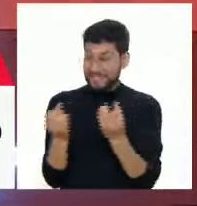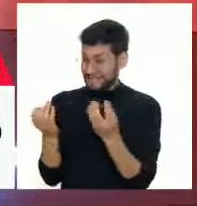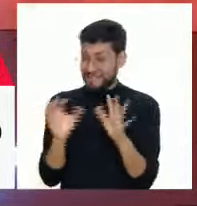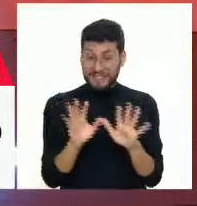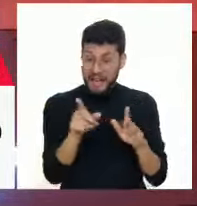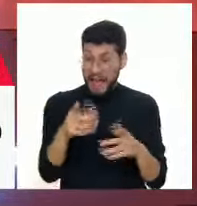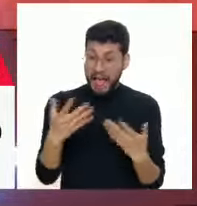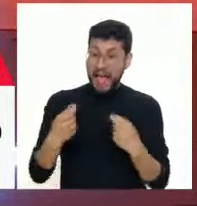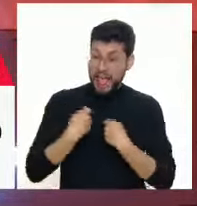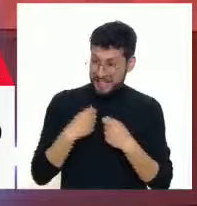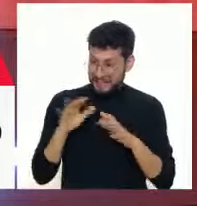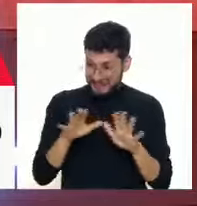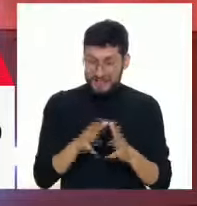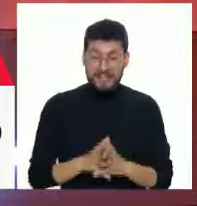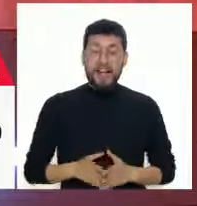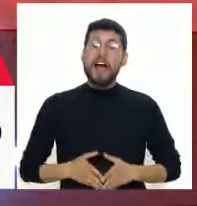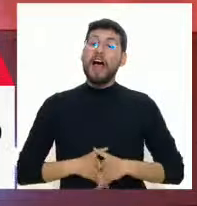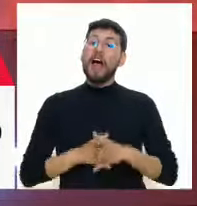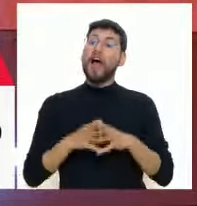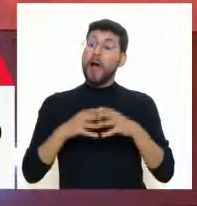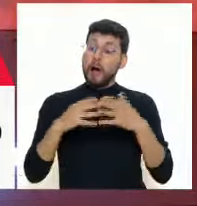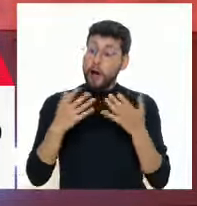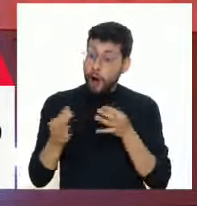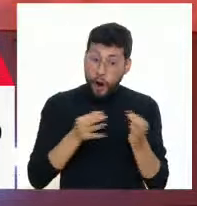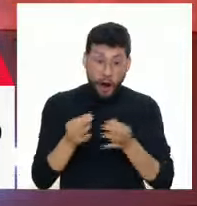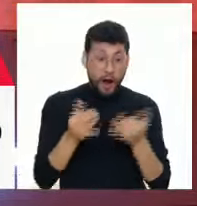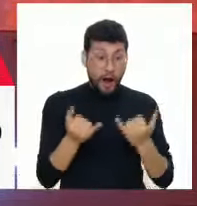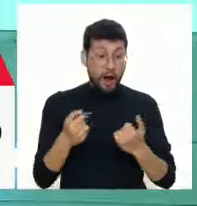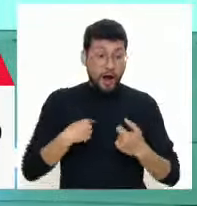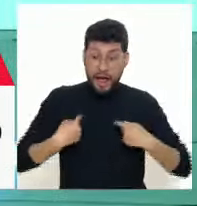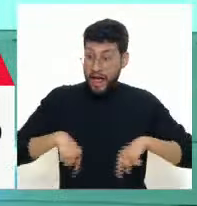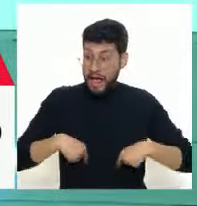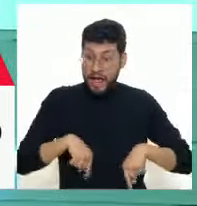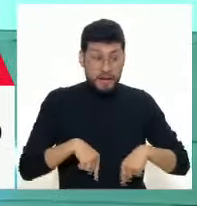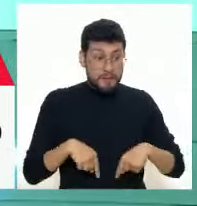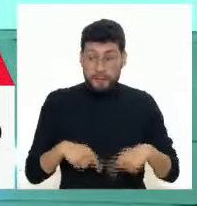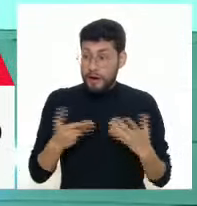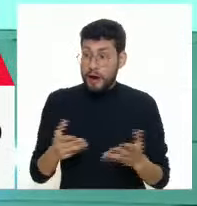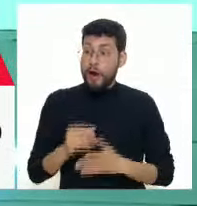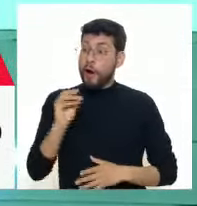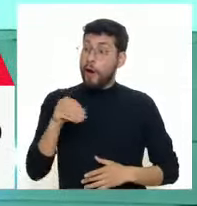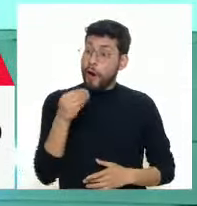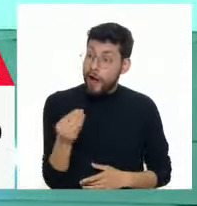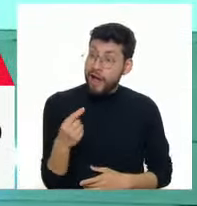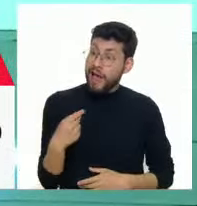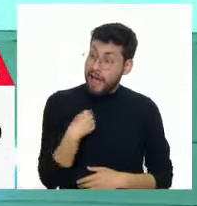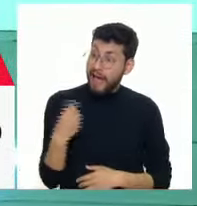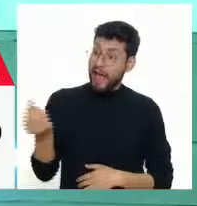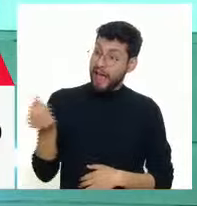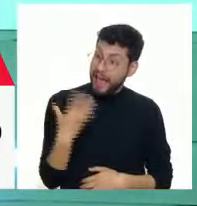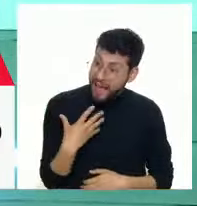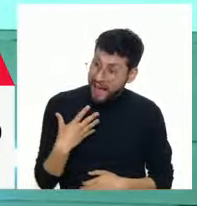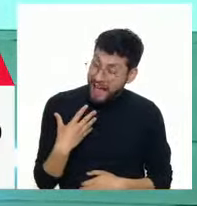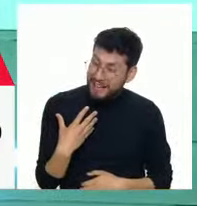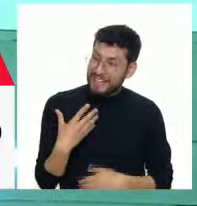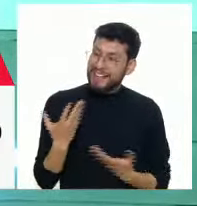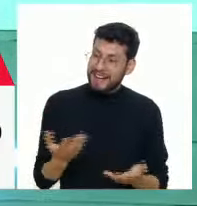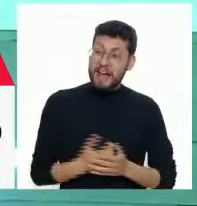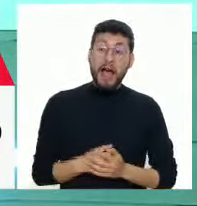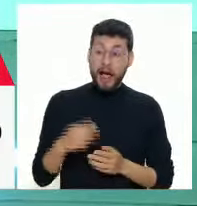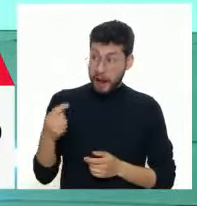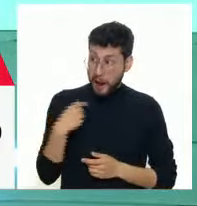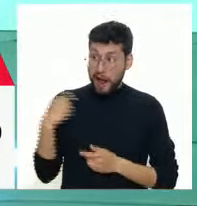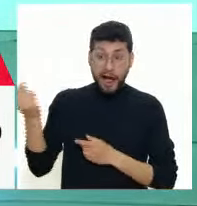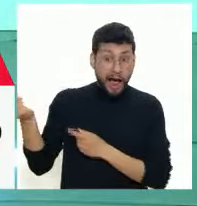que insisten. Les cuento que estoy un poco nerviosa porque me han contado, así me